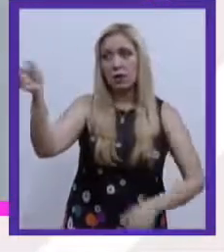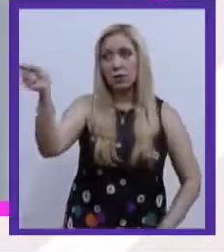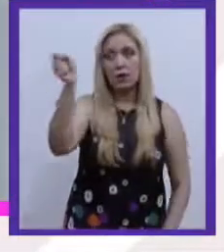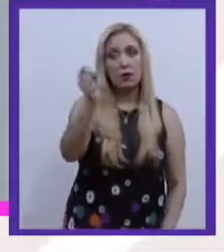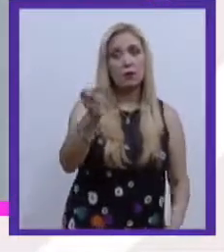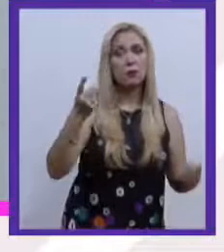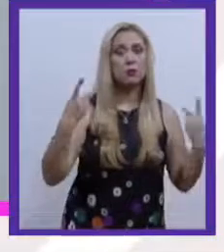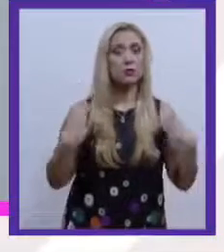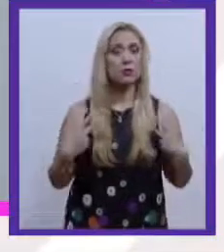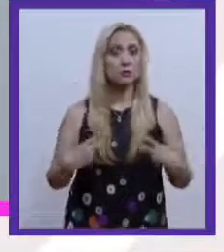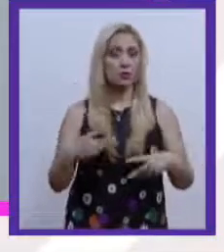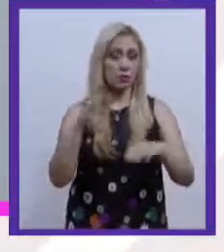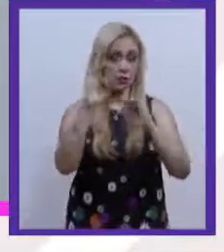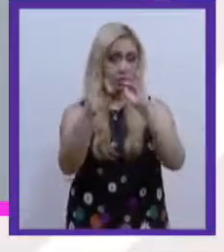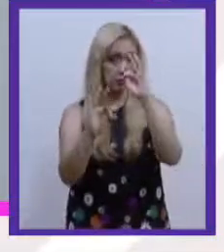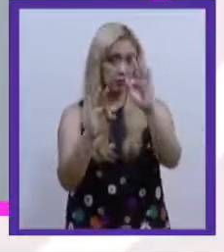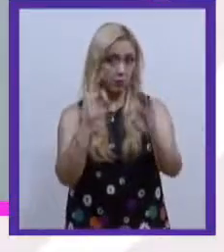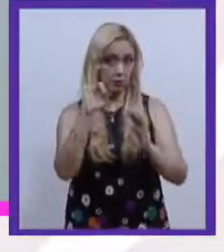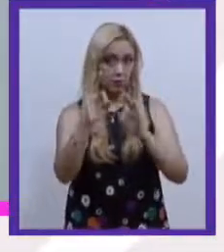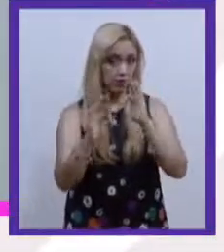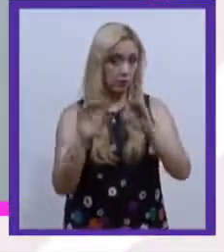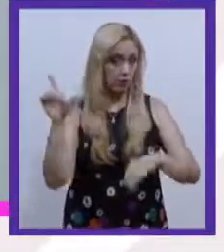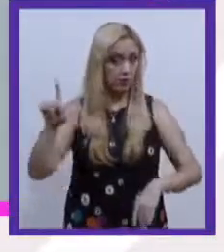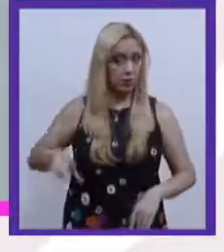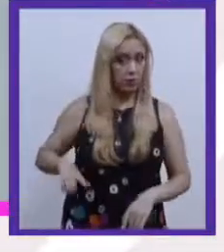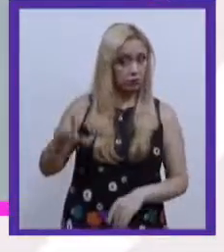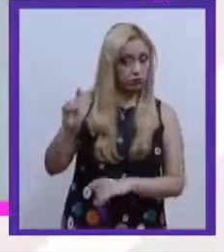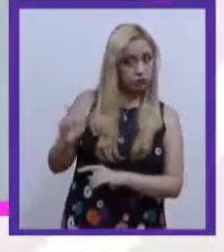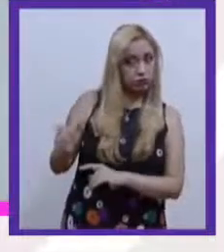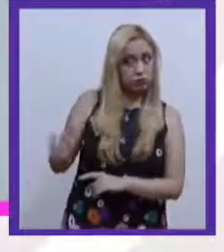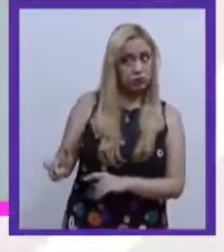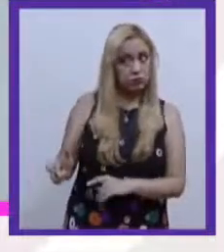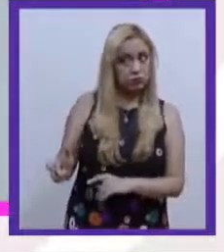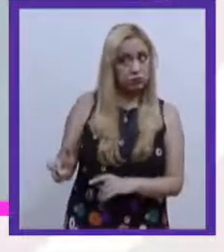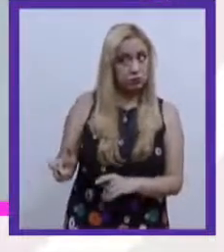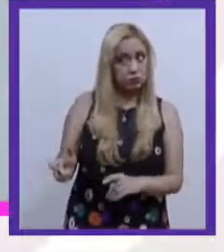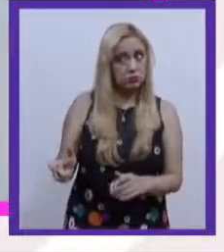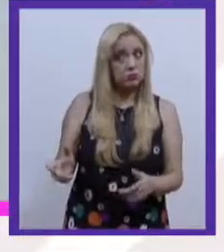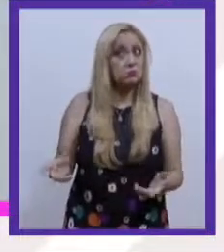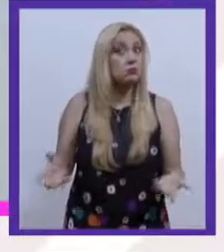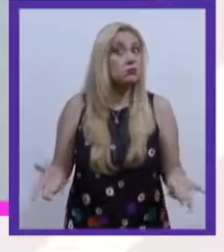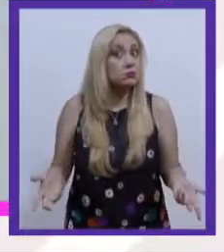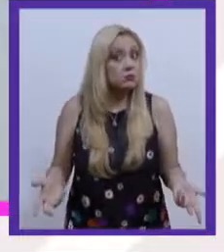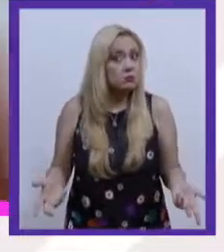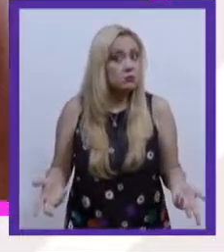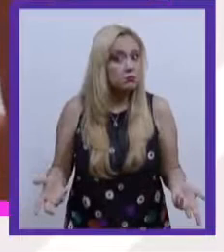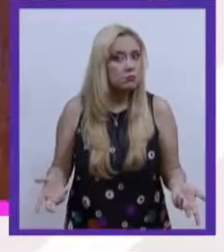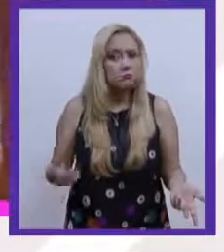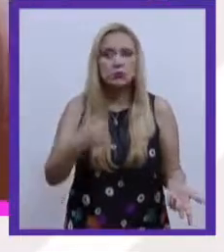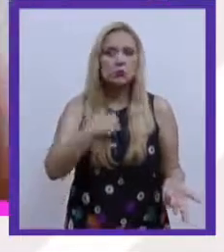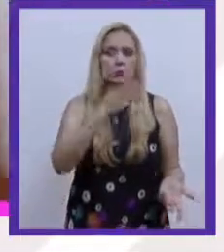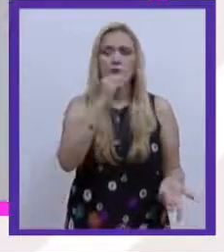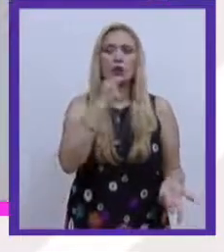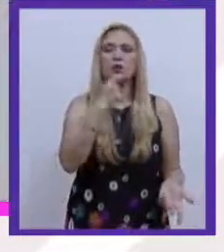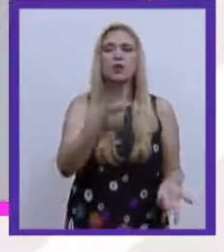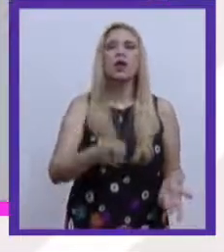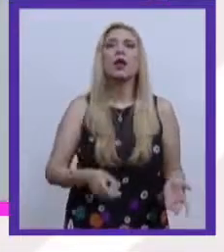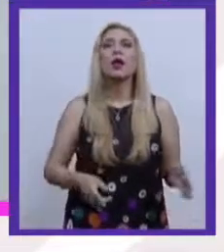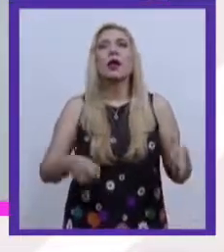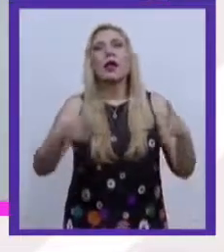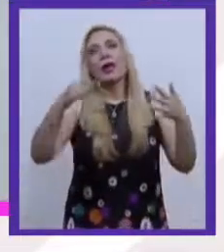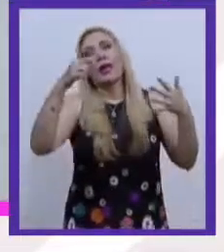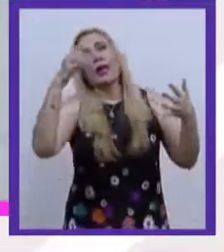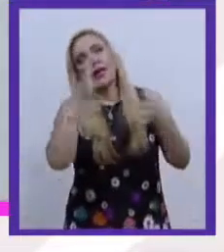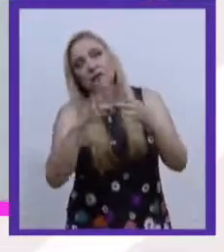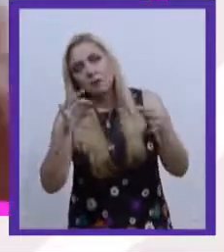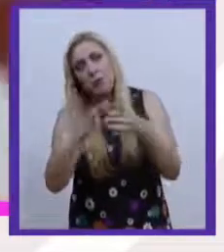responsabilidad de Estado? Entonces, digamos, no puedo decir, mira, estas son las